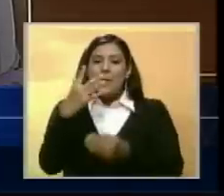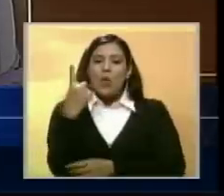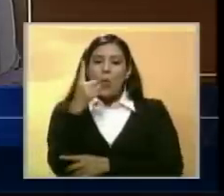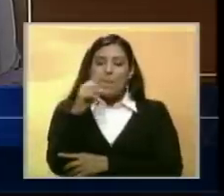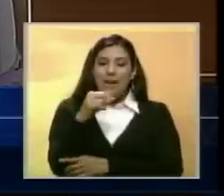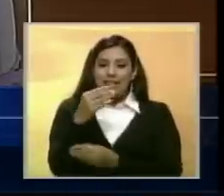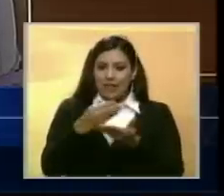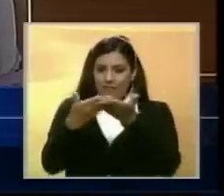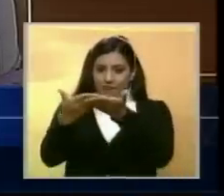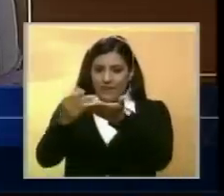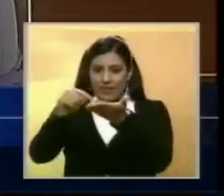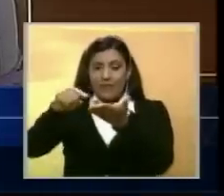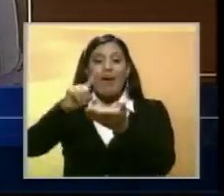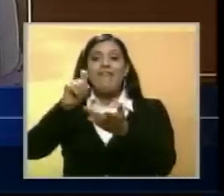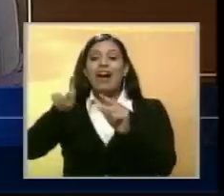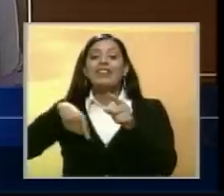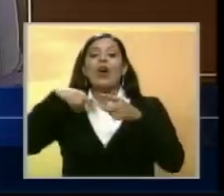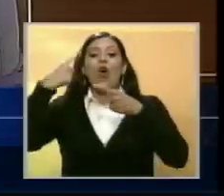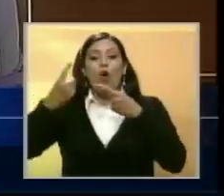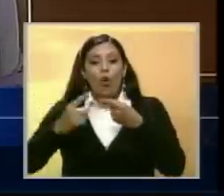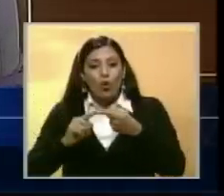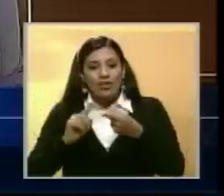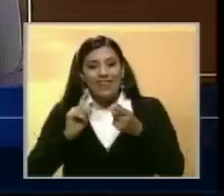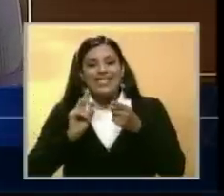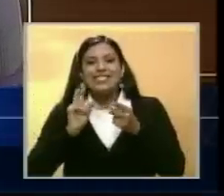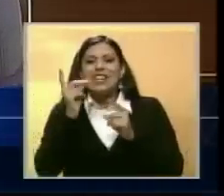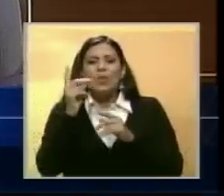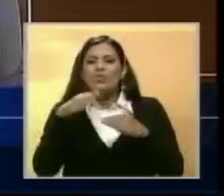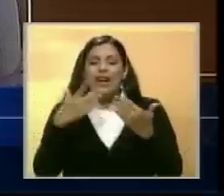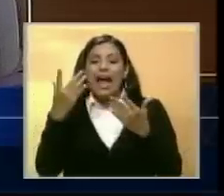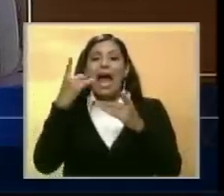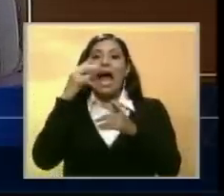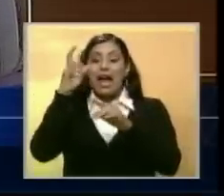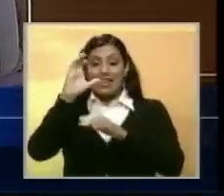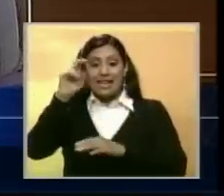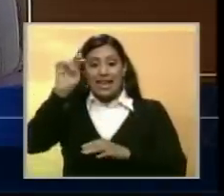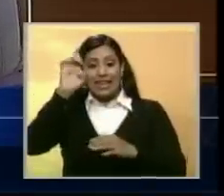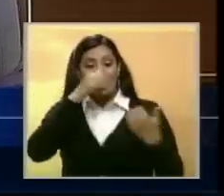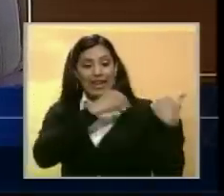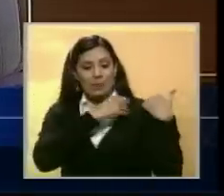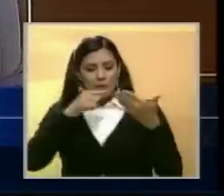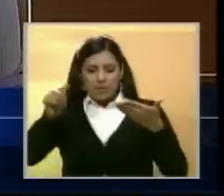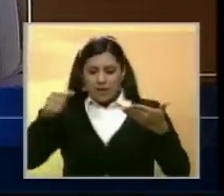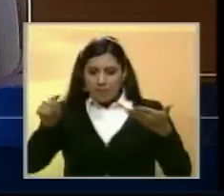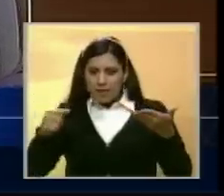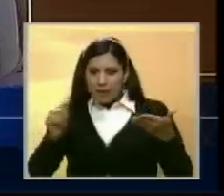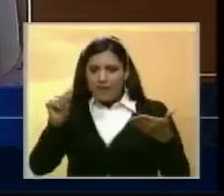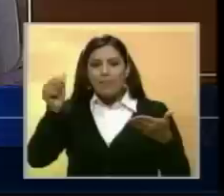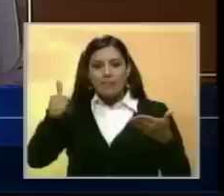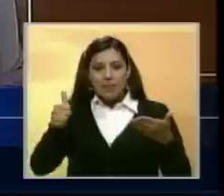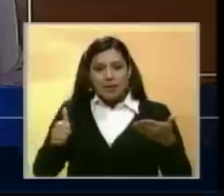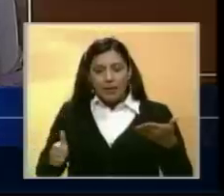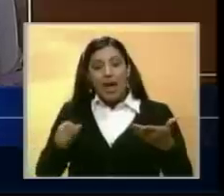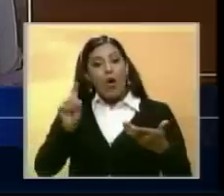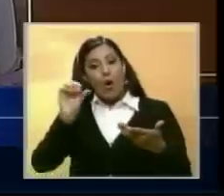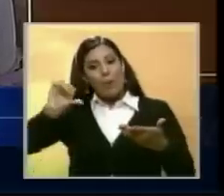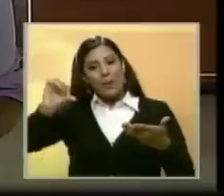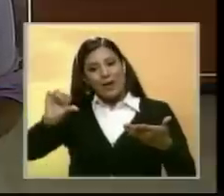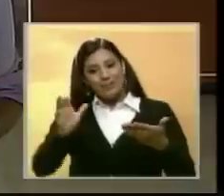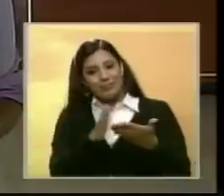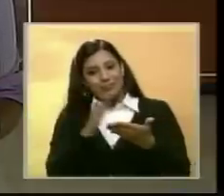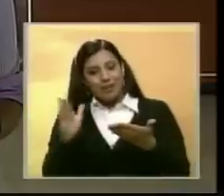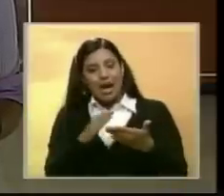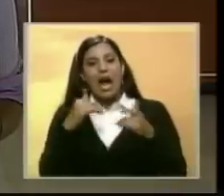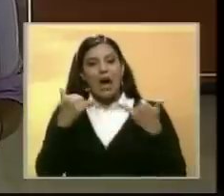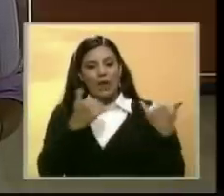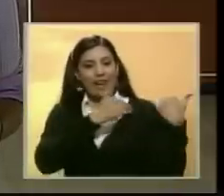un mes, la segunda sería justamente la validación. Esa información la ofreció el día de ayer Jesús Torrealba, el secretario ejecutivo de la